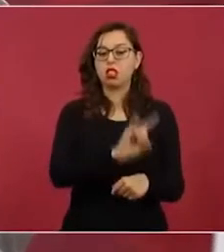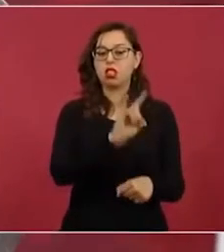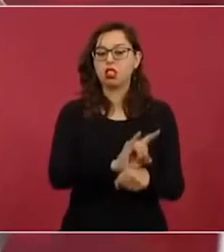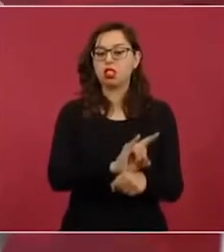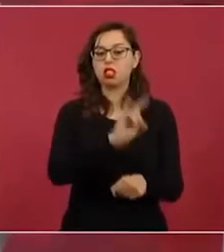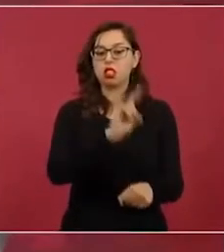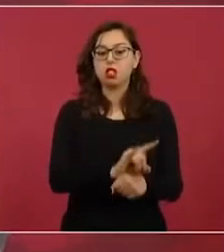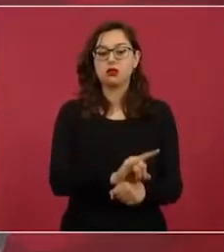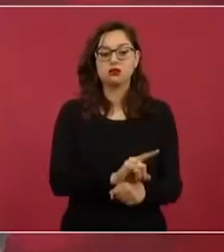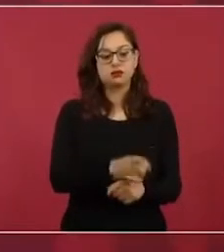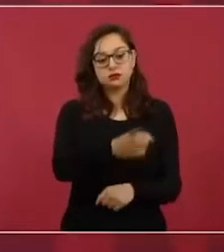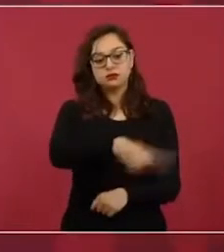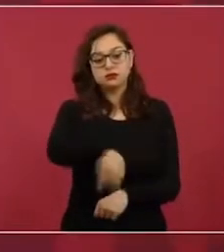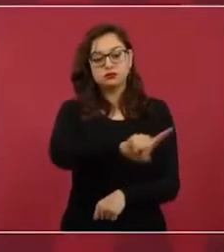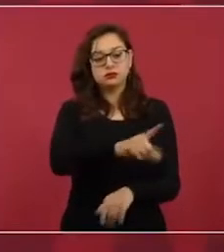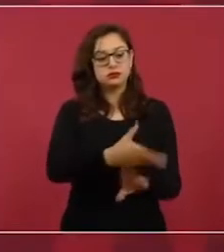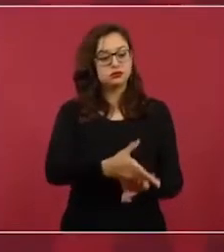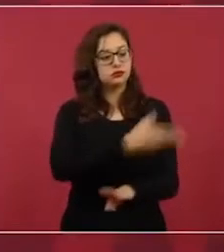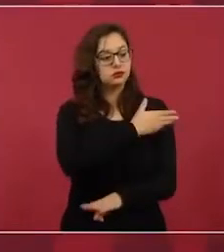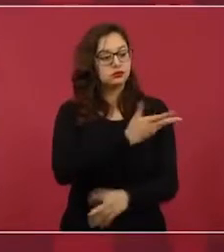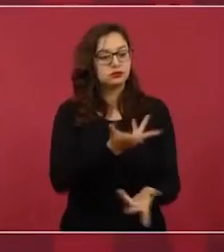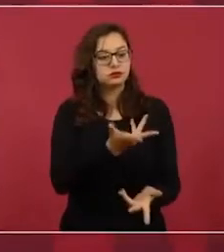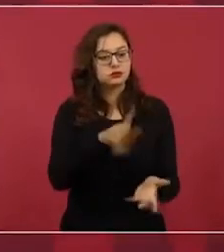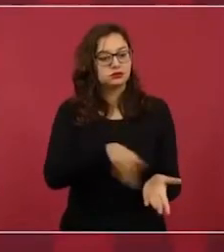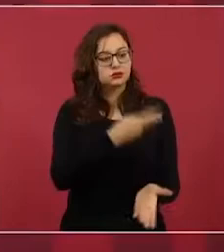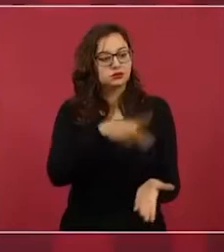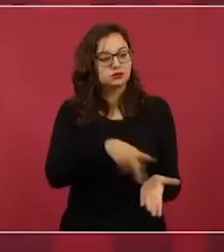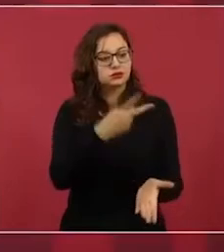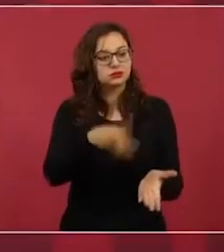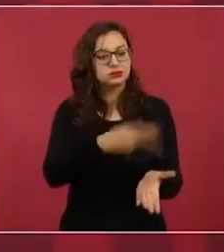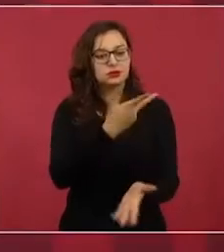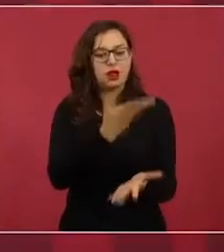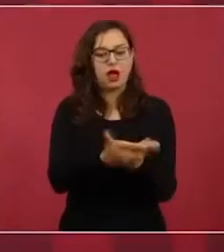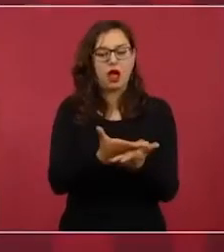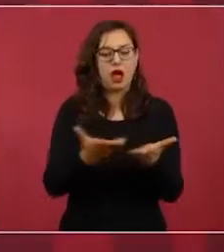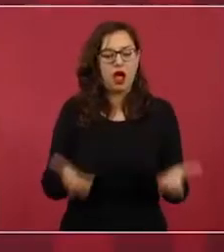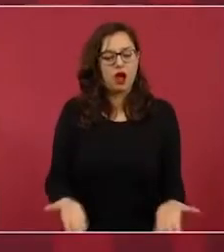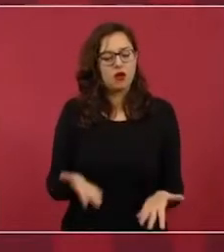y son gentes sin autoridad moral.